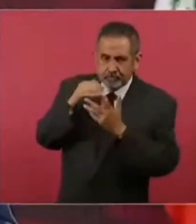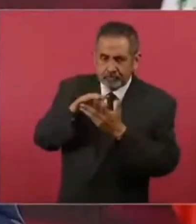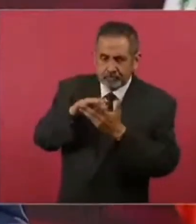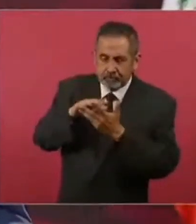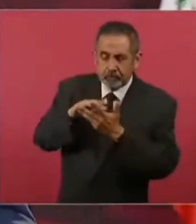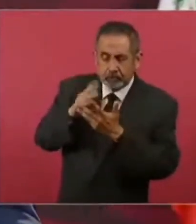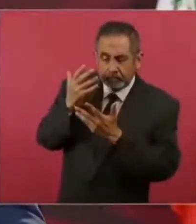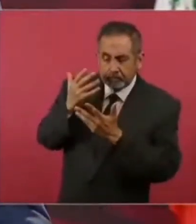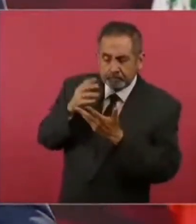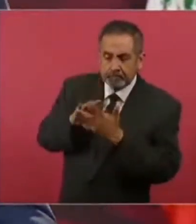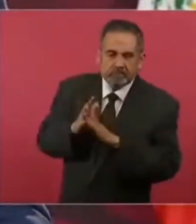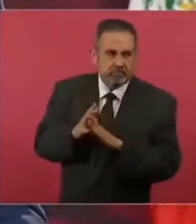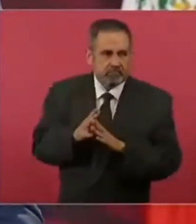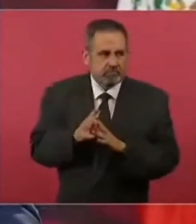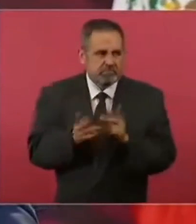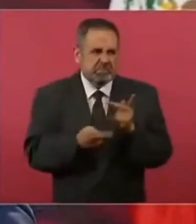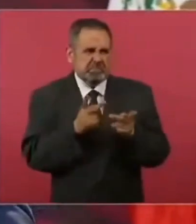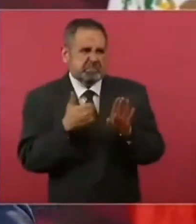ustedes